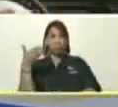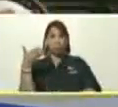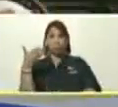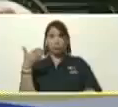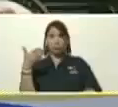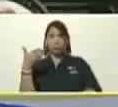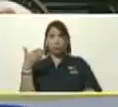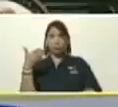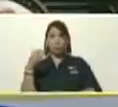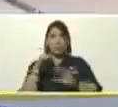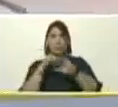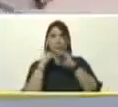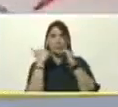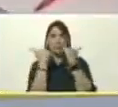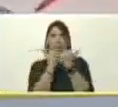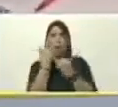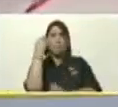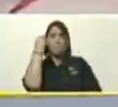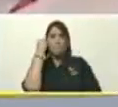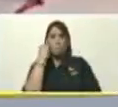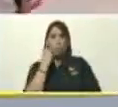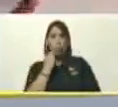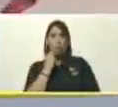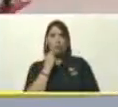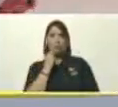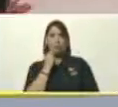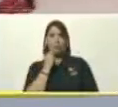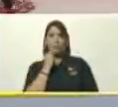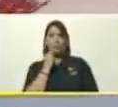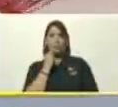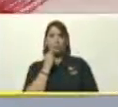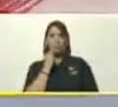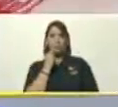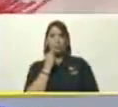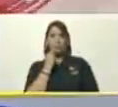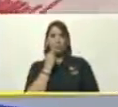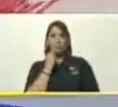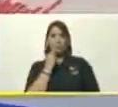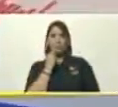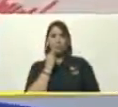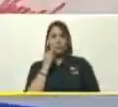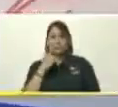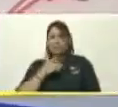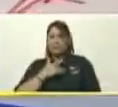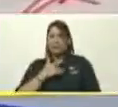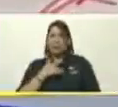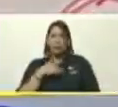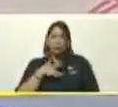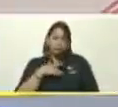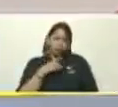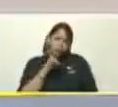al Salón Simón Bolívar, en medio de un dolor gigantesco.